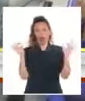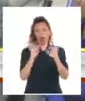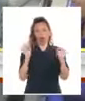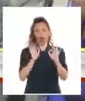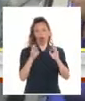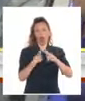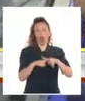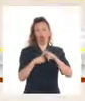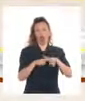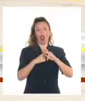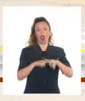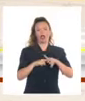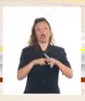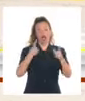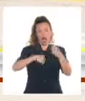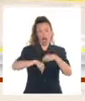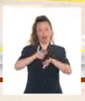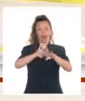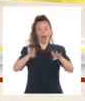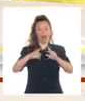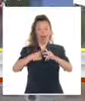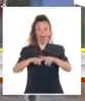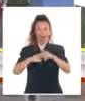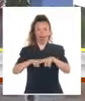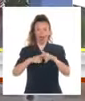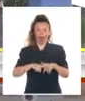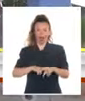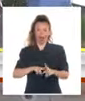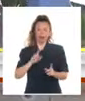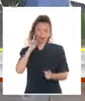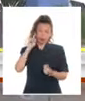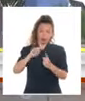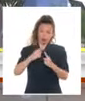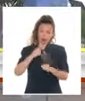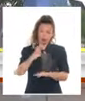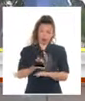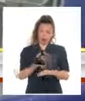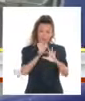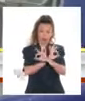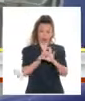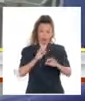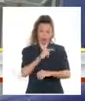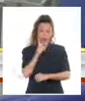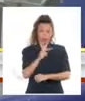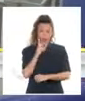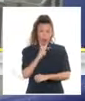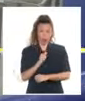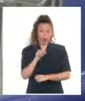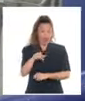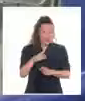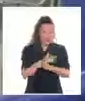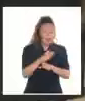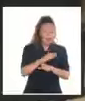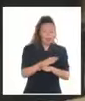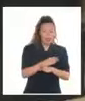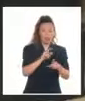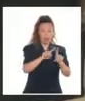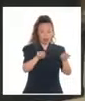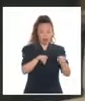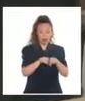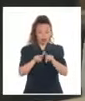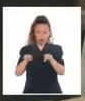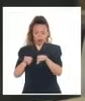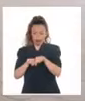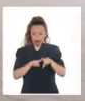calidad de los servicios integrales de la instalación donde intervienen una veintena de instituciones todas vinculadas a la asistencia al